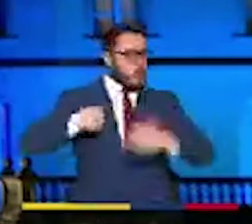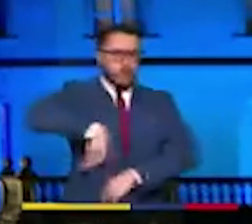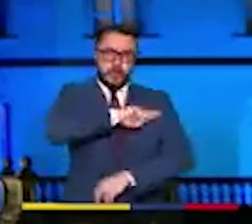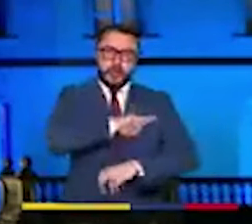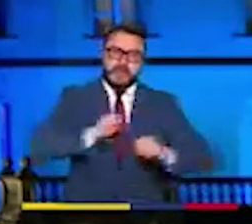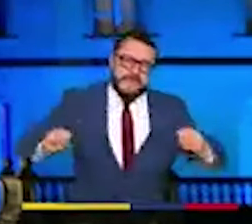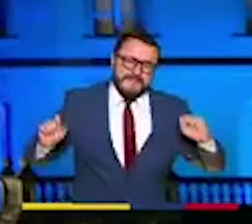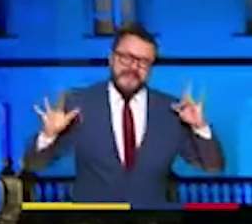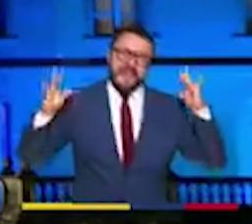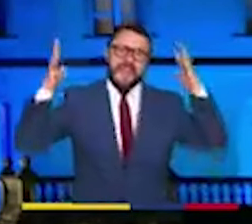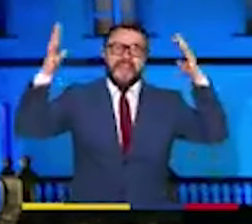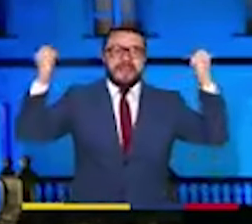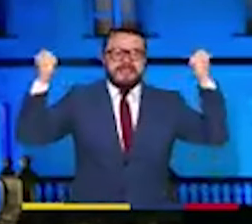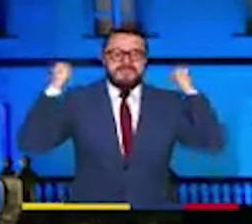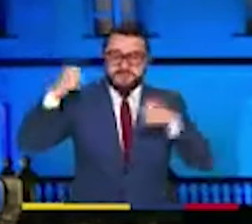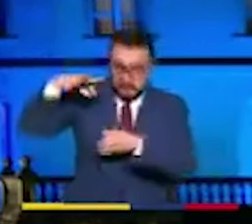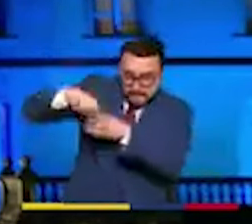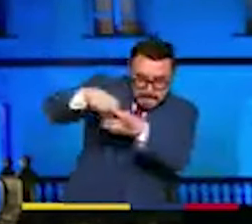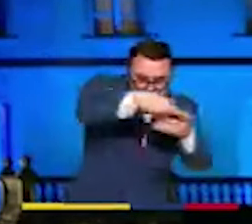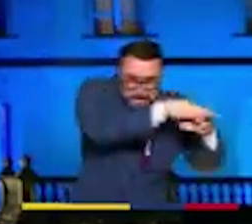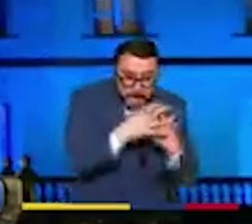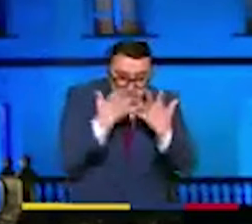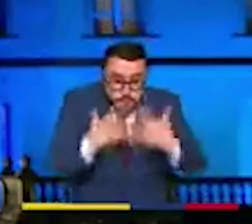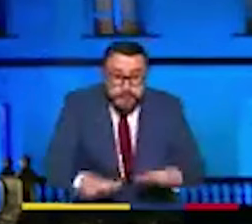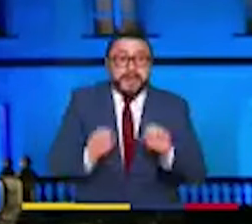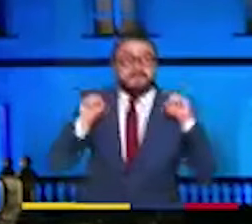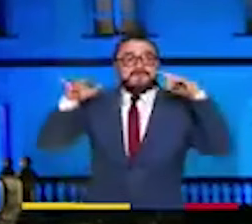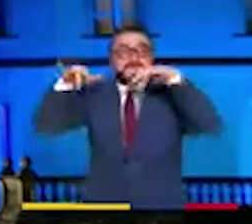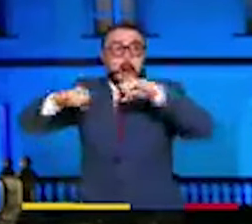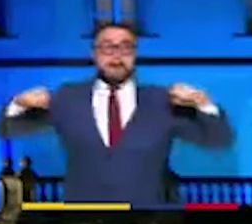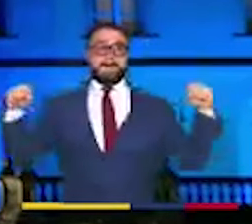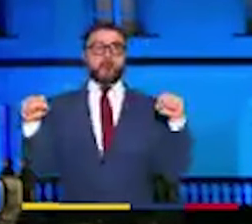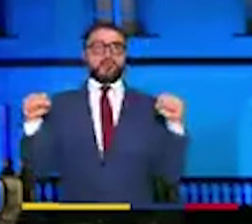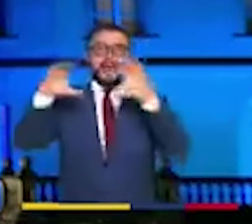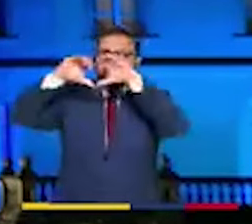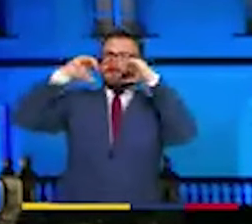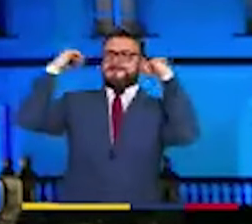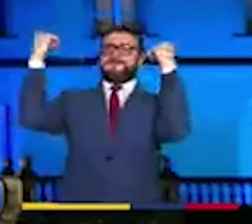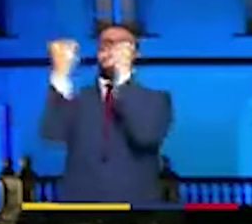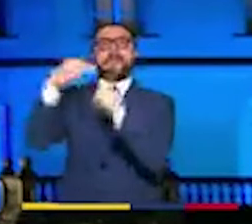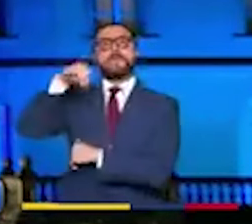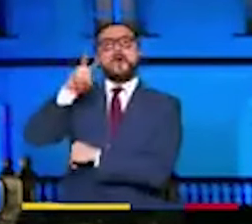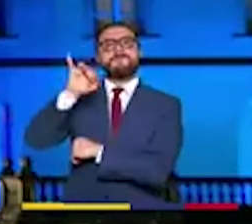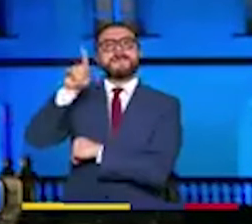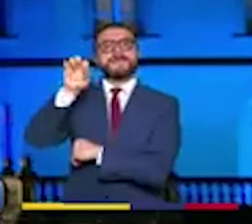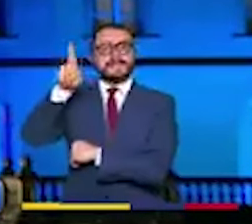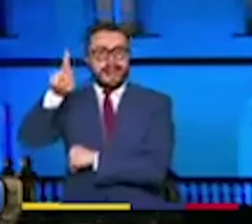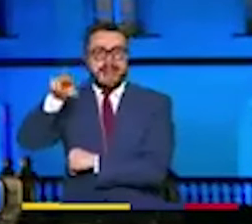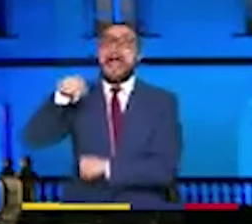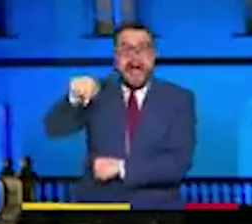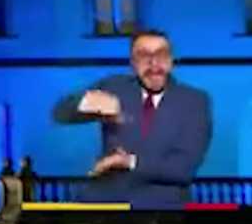el Movistar, después de las elecciones, efectivamente tuvo unos gastos, solo que este